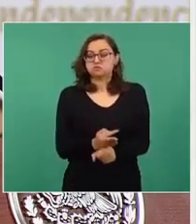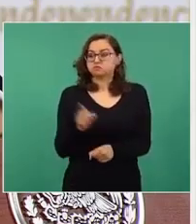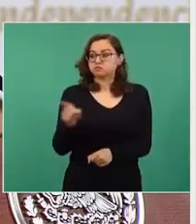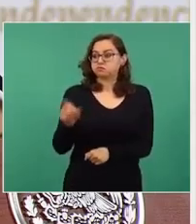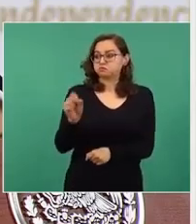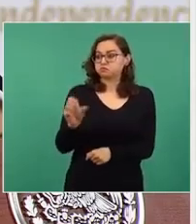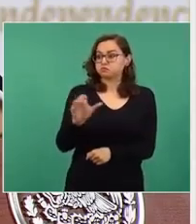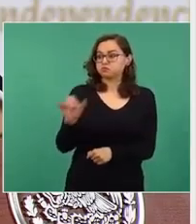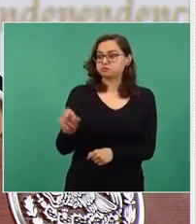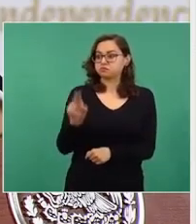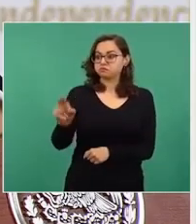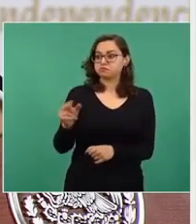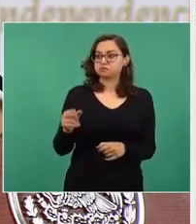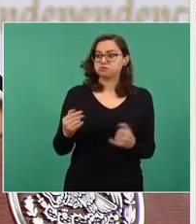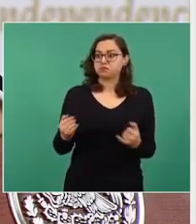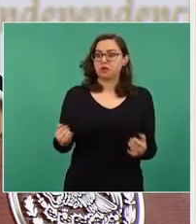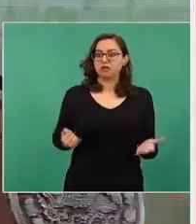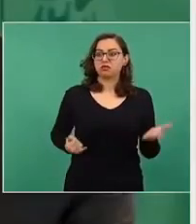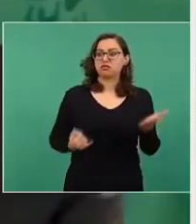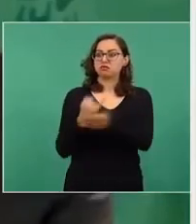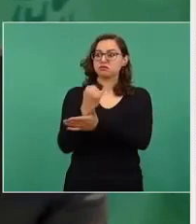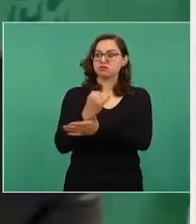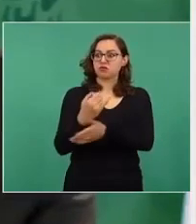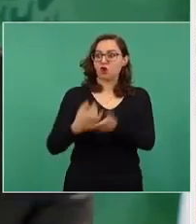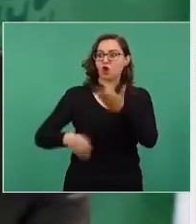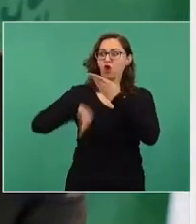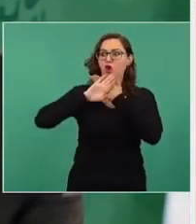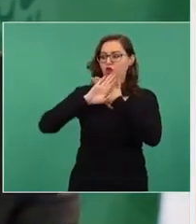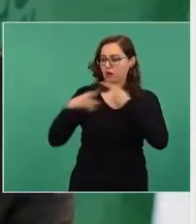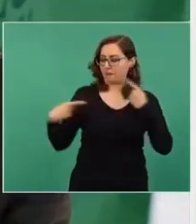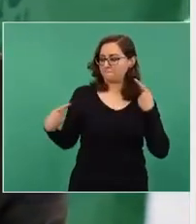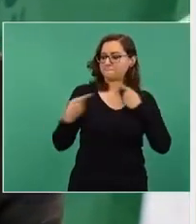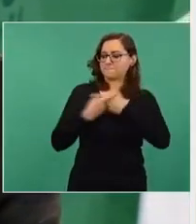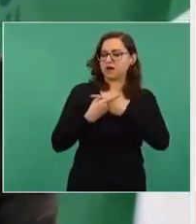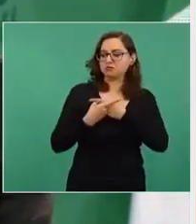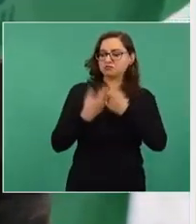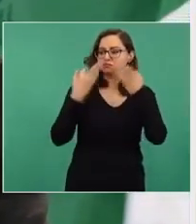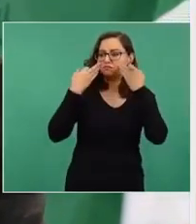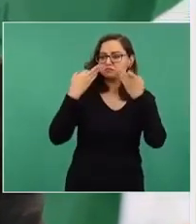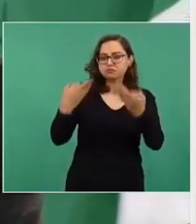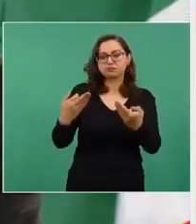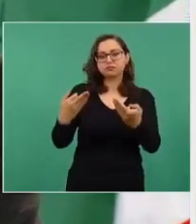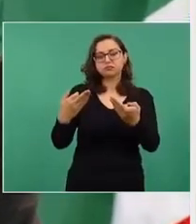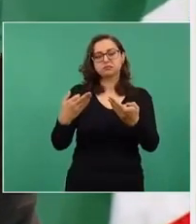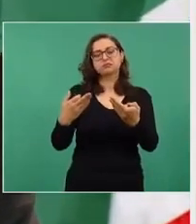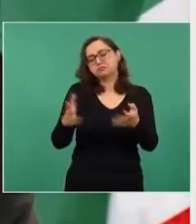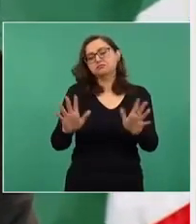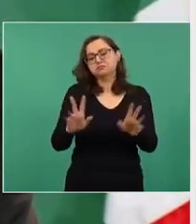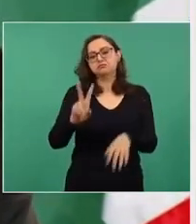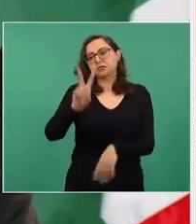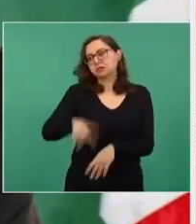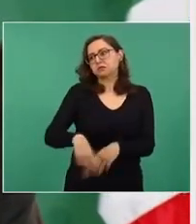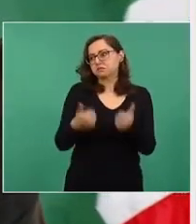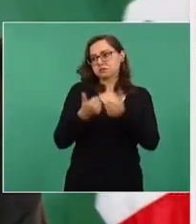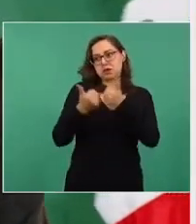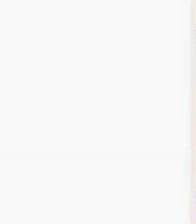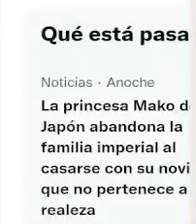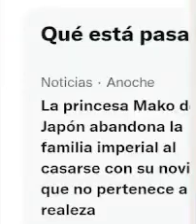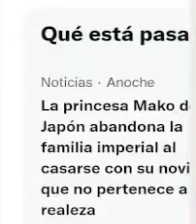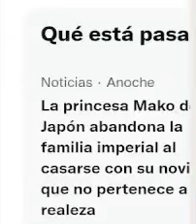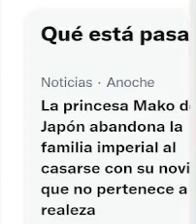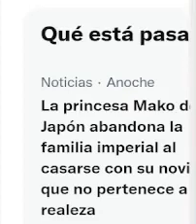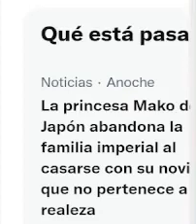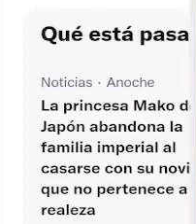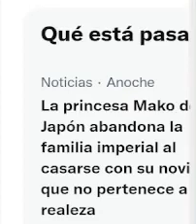ex todo de nuestro país llamó al presidente una vez más tartufo ya saben que su